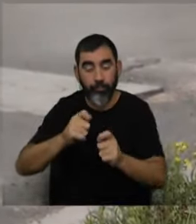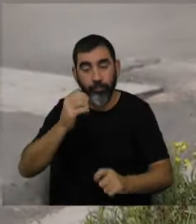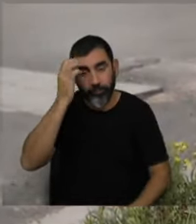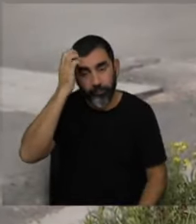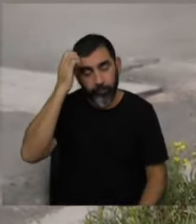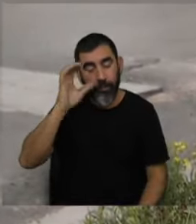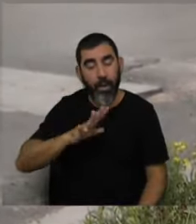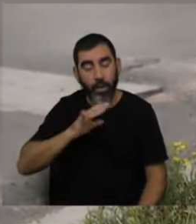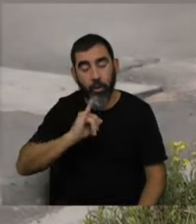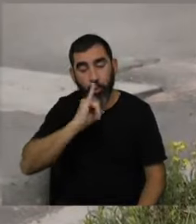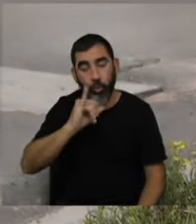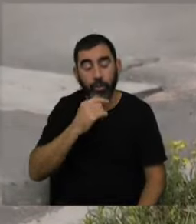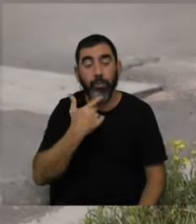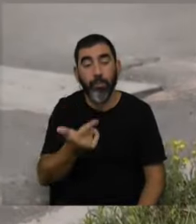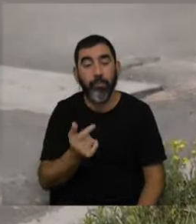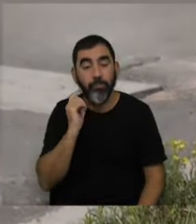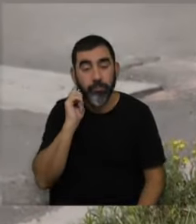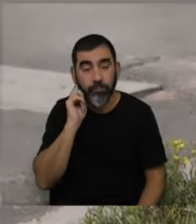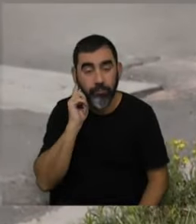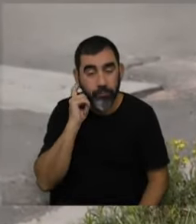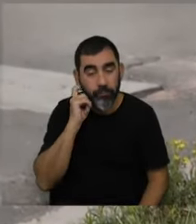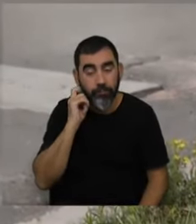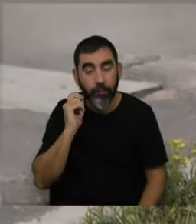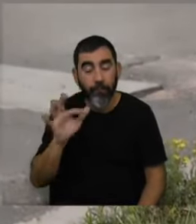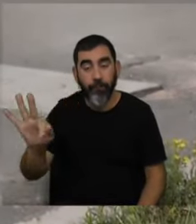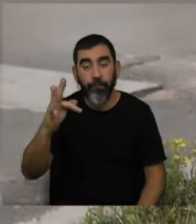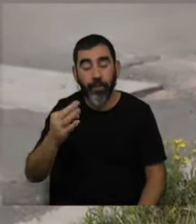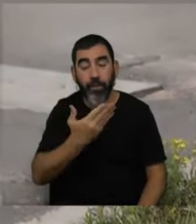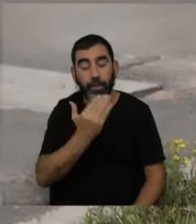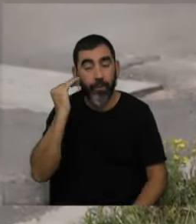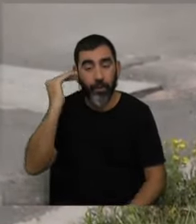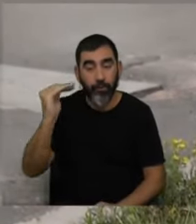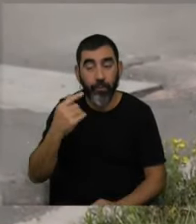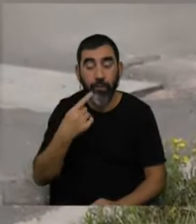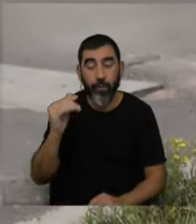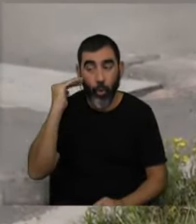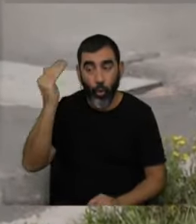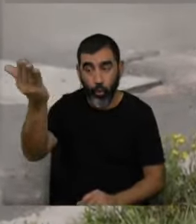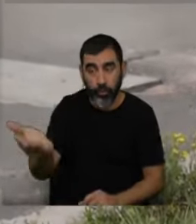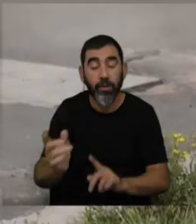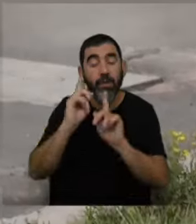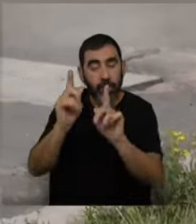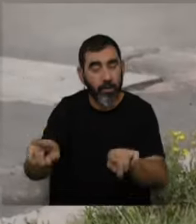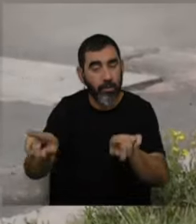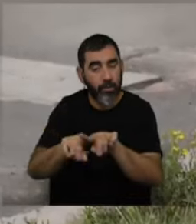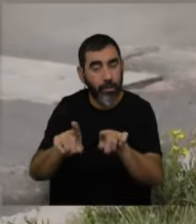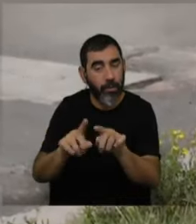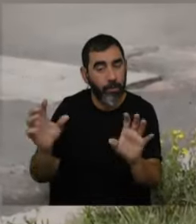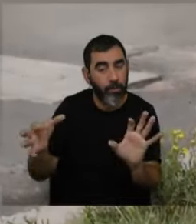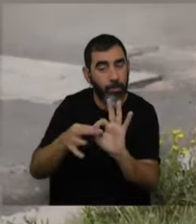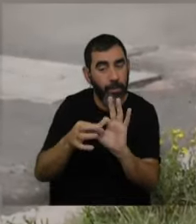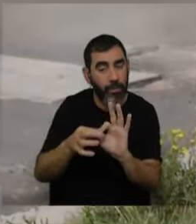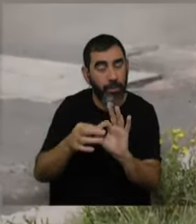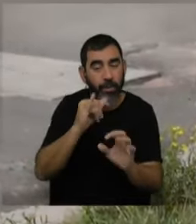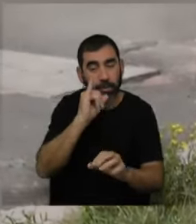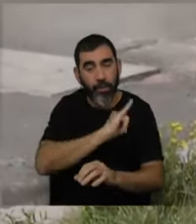horas hubo novedades porque por ejemplo desde la fenapes se marcó que este docente también aparece vinculado a